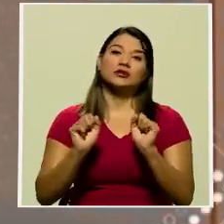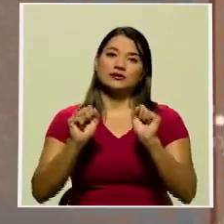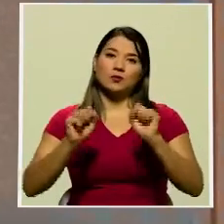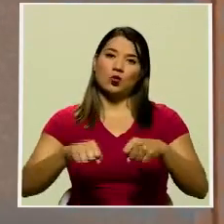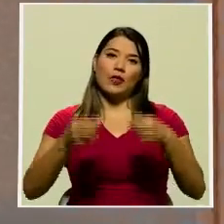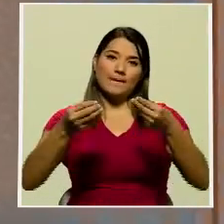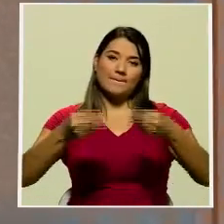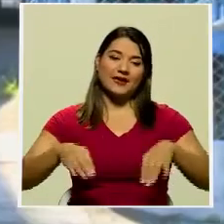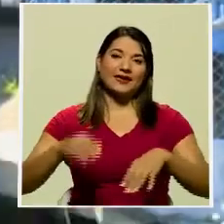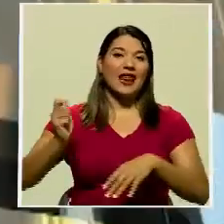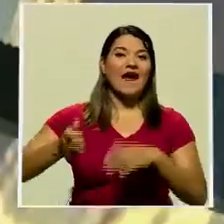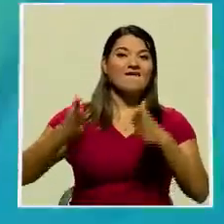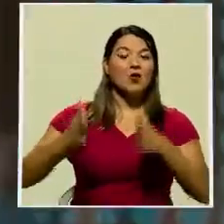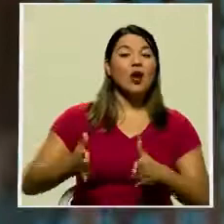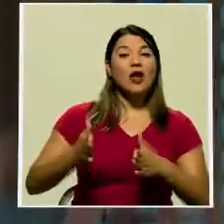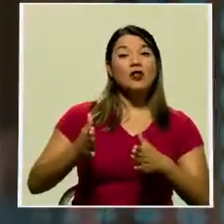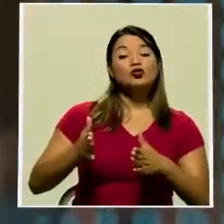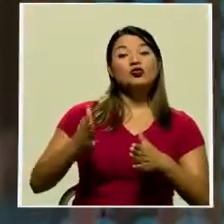para el mes de marzo.